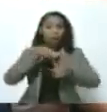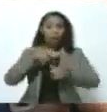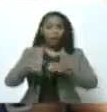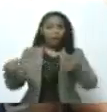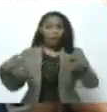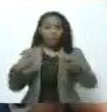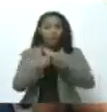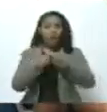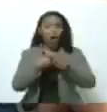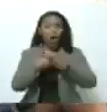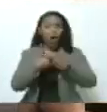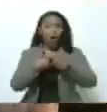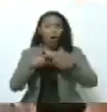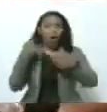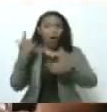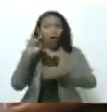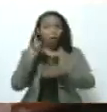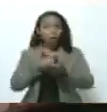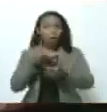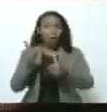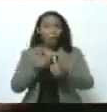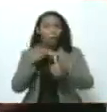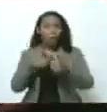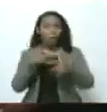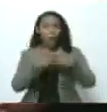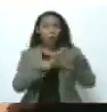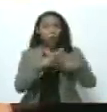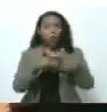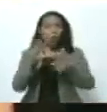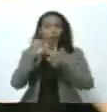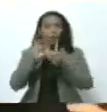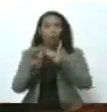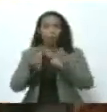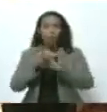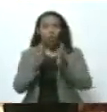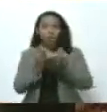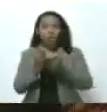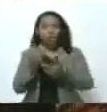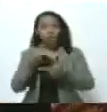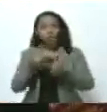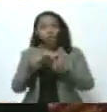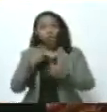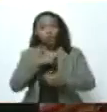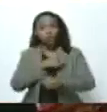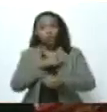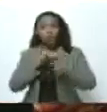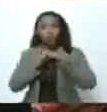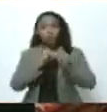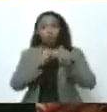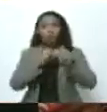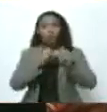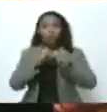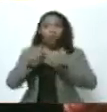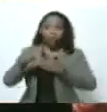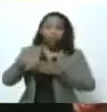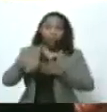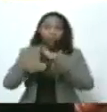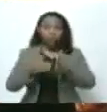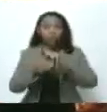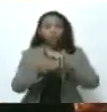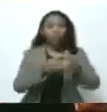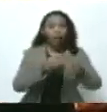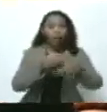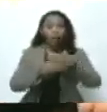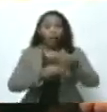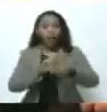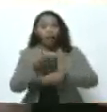conflicto donde están involucrados los principales productores de trigo del mundo. Así que nosotros tenemos que seguir por la ruta de garantizar